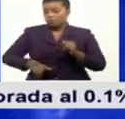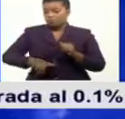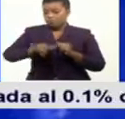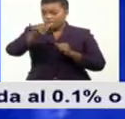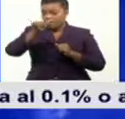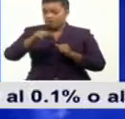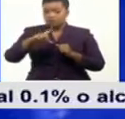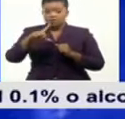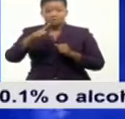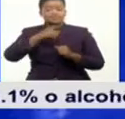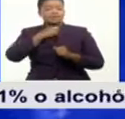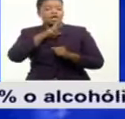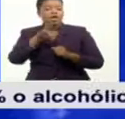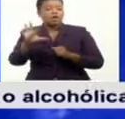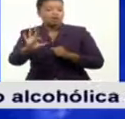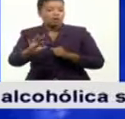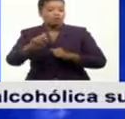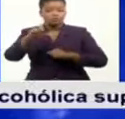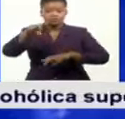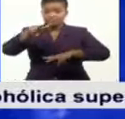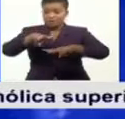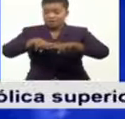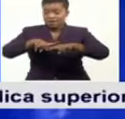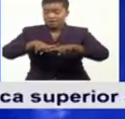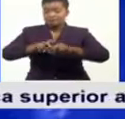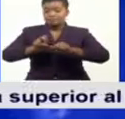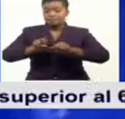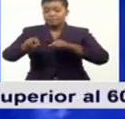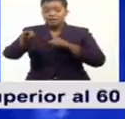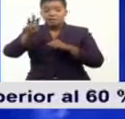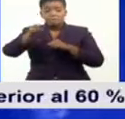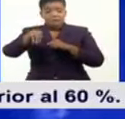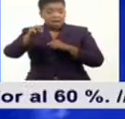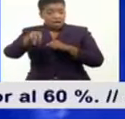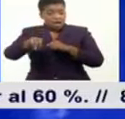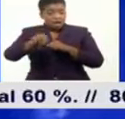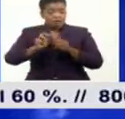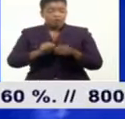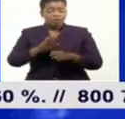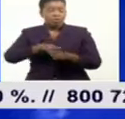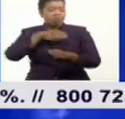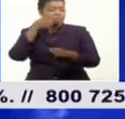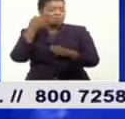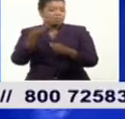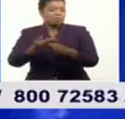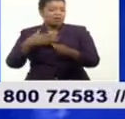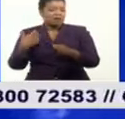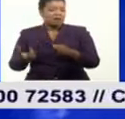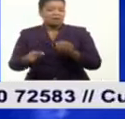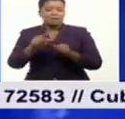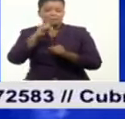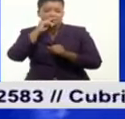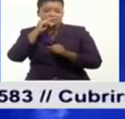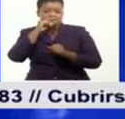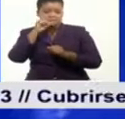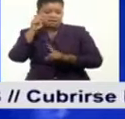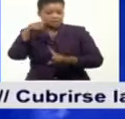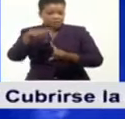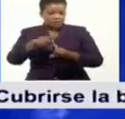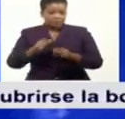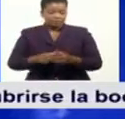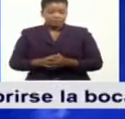Cerro, Centro Habana, Marianao y después entonces Batabanó con una tasa